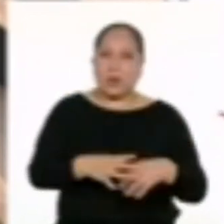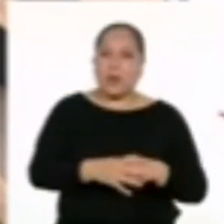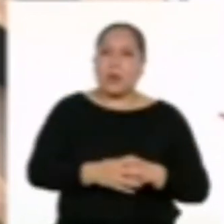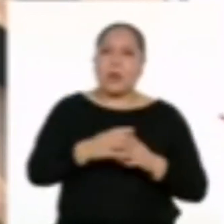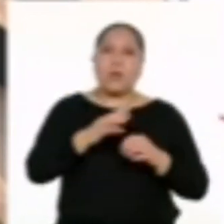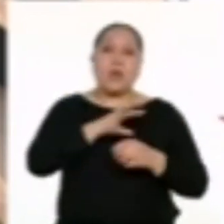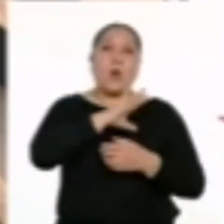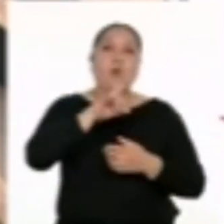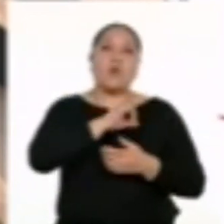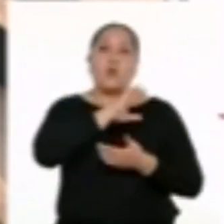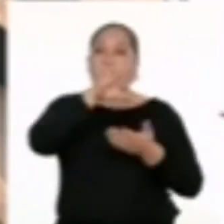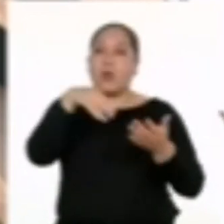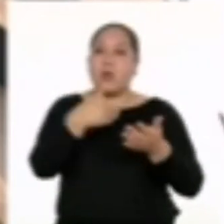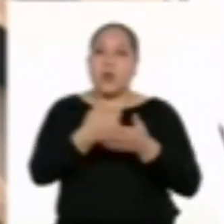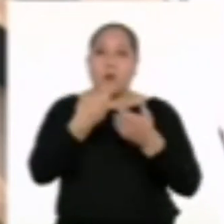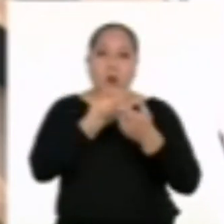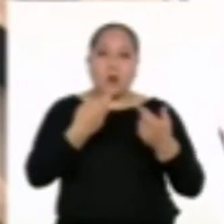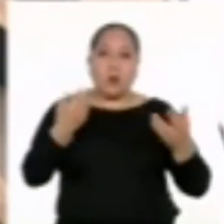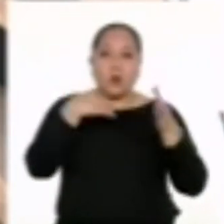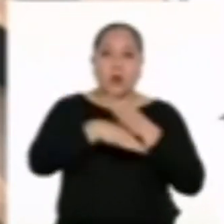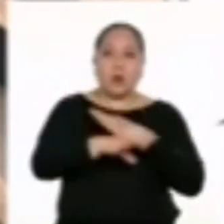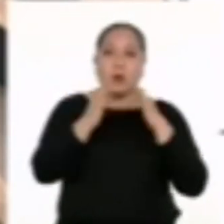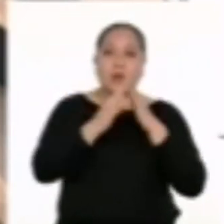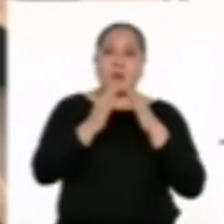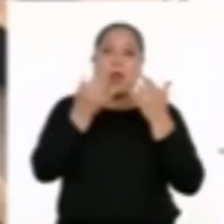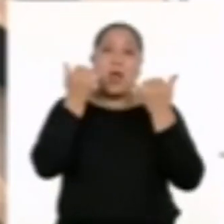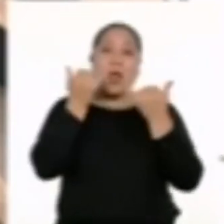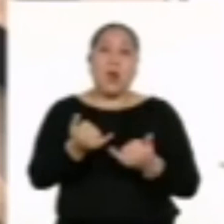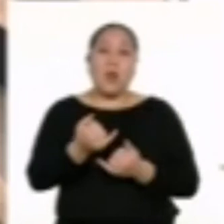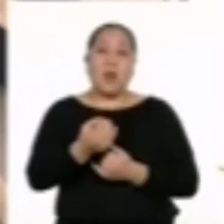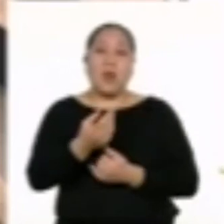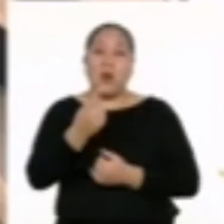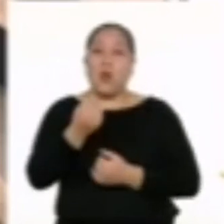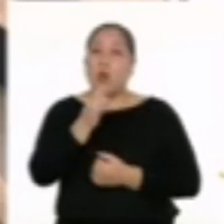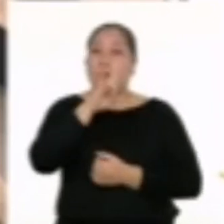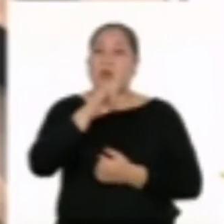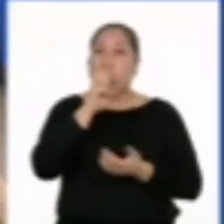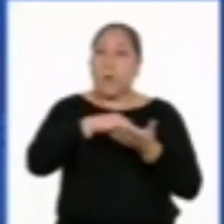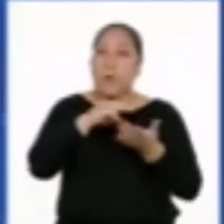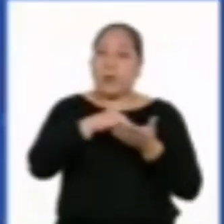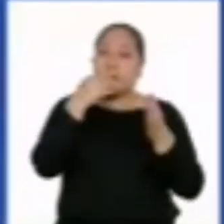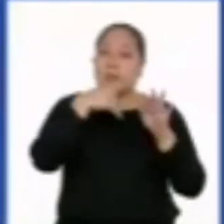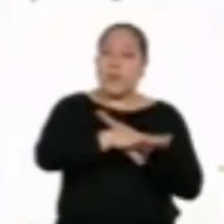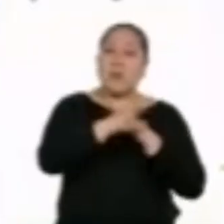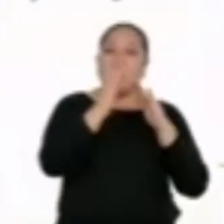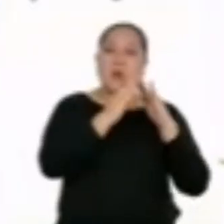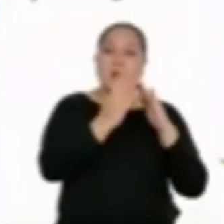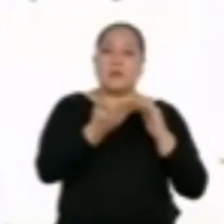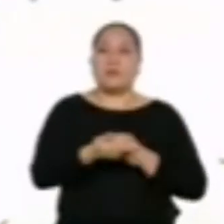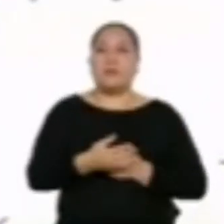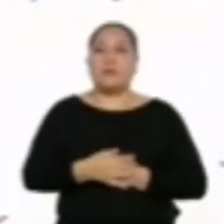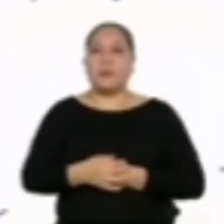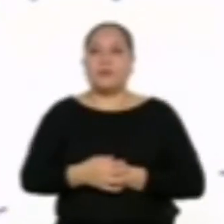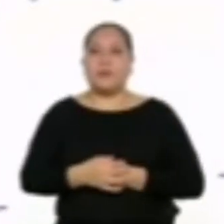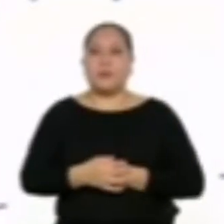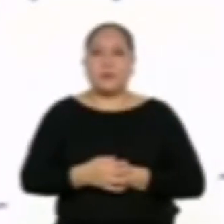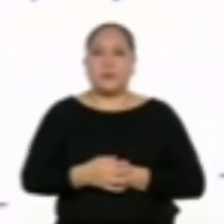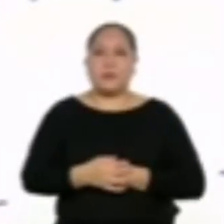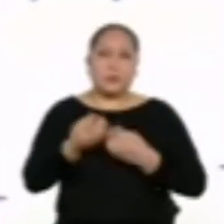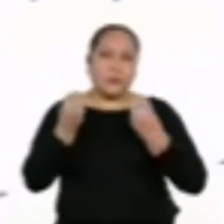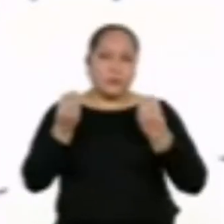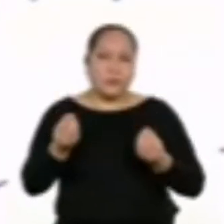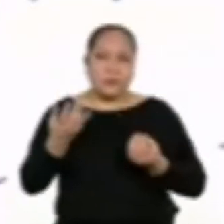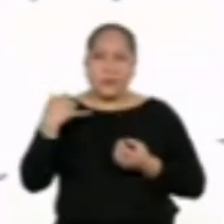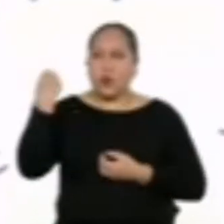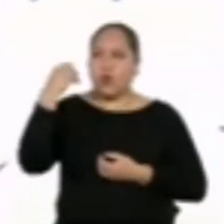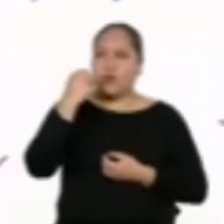general de todos los recursos en el hogar. Porque ahora estamos gastando mucho más en nuestras casas. ¿Cómo pueden las